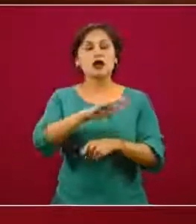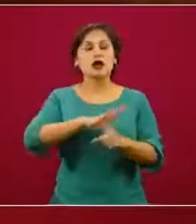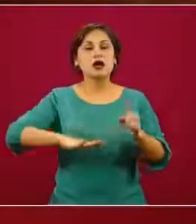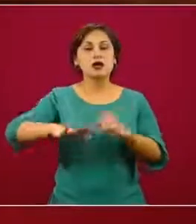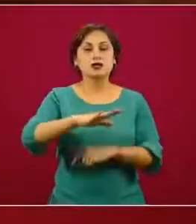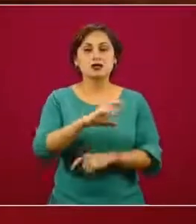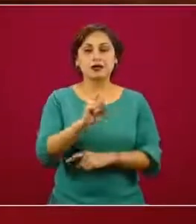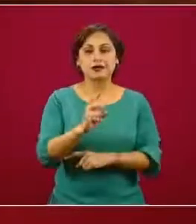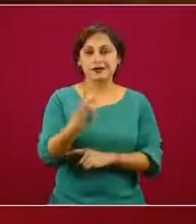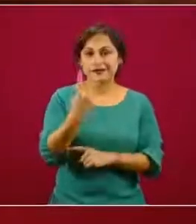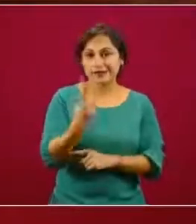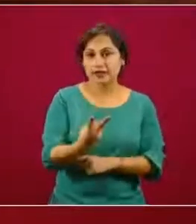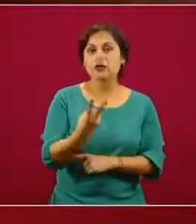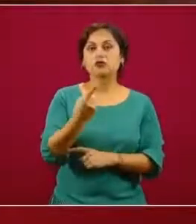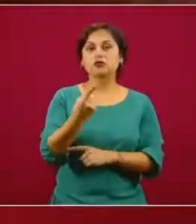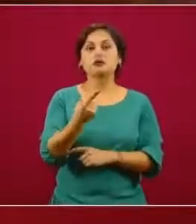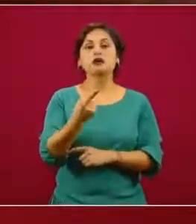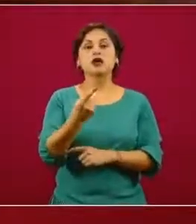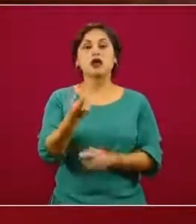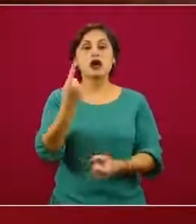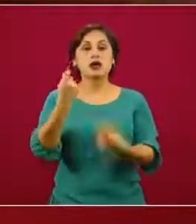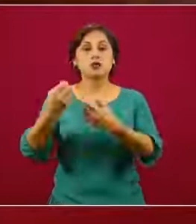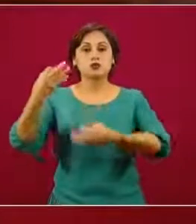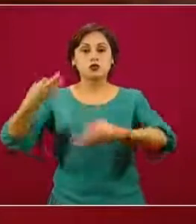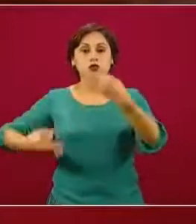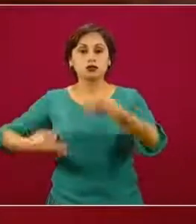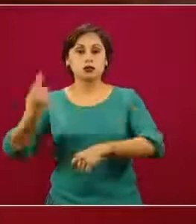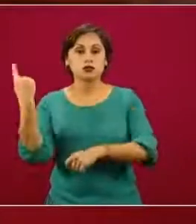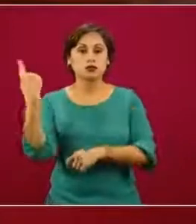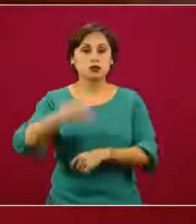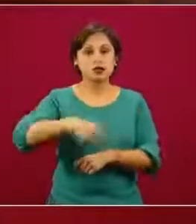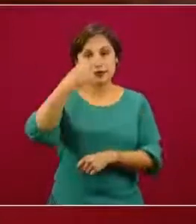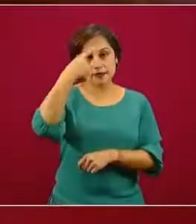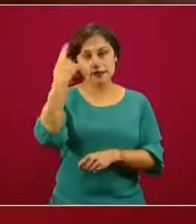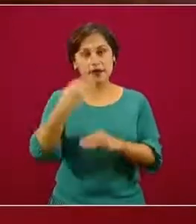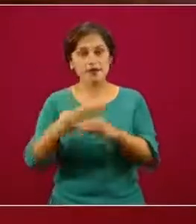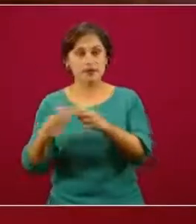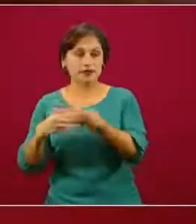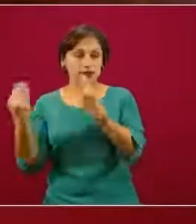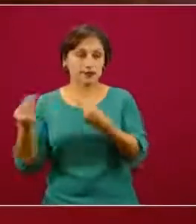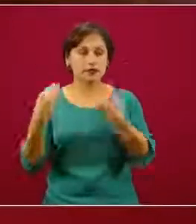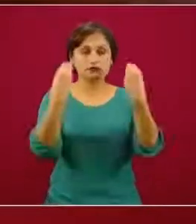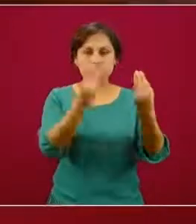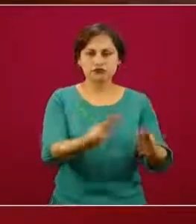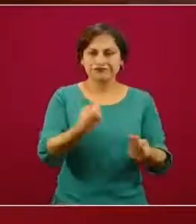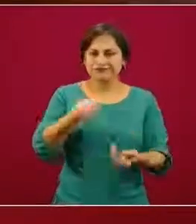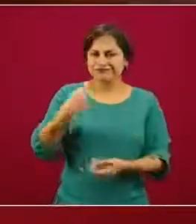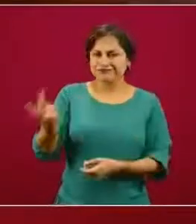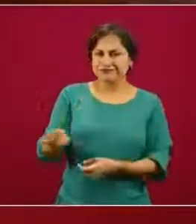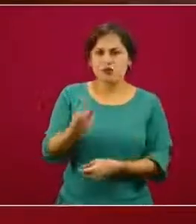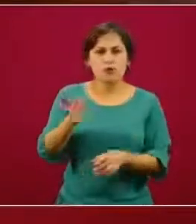han tenido que esperar a que jueces federales ordenen que justamente cuenten con este equipo. ¿Qué podría estar frenando